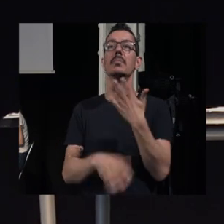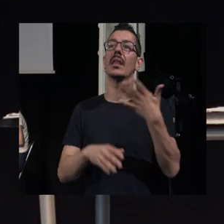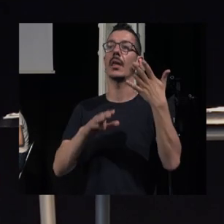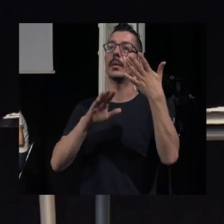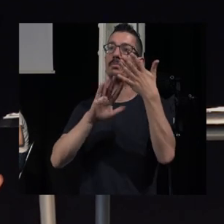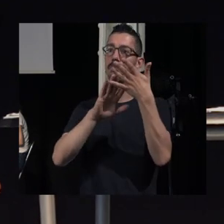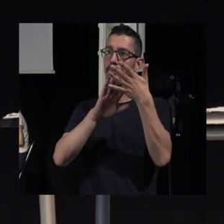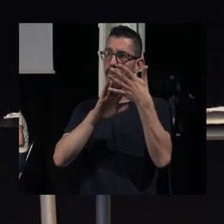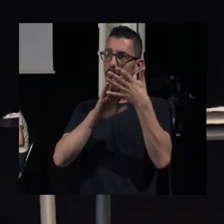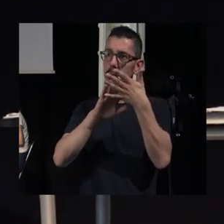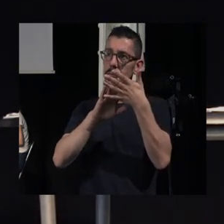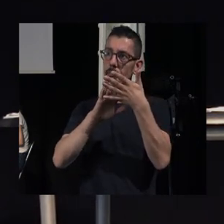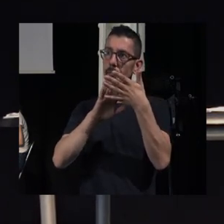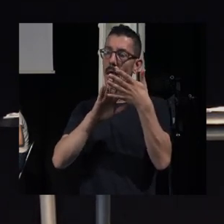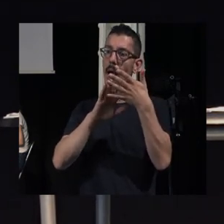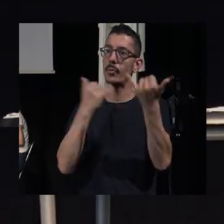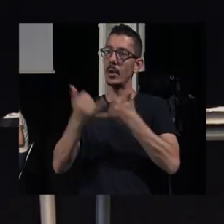propia historia que hemos construido